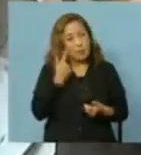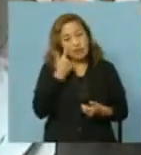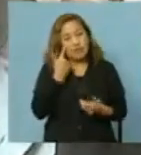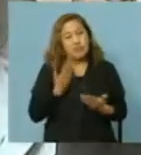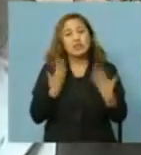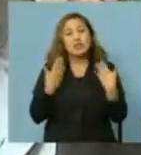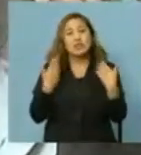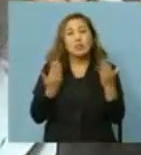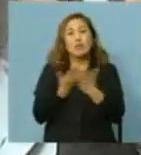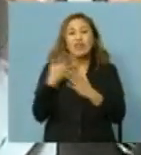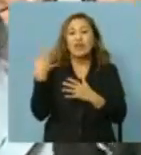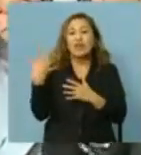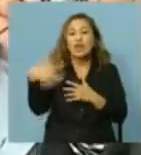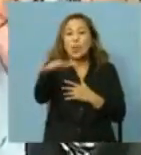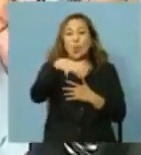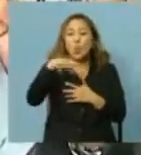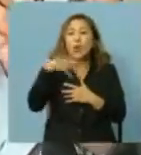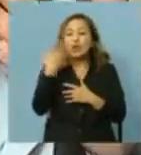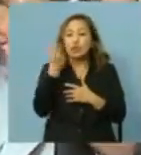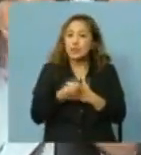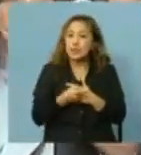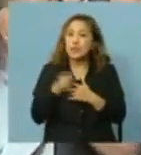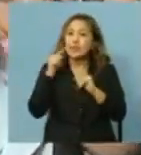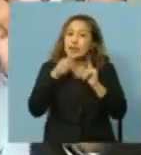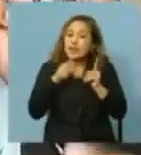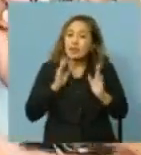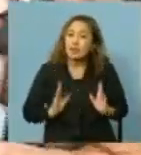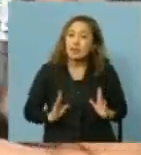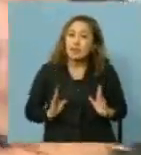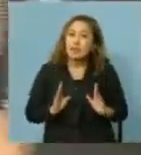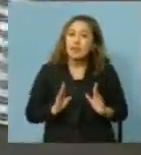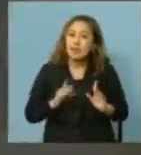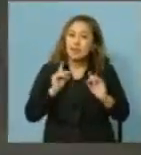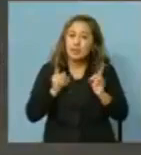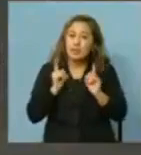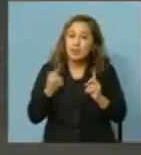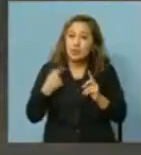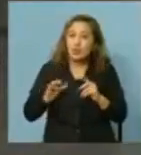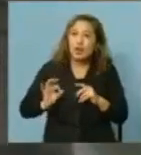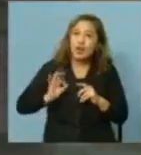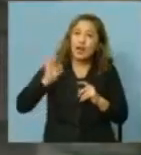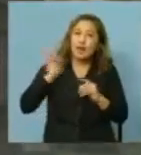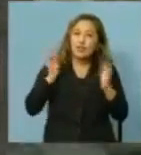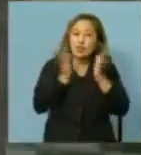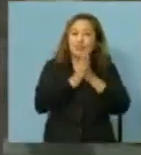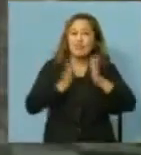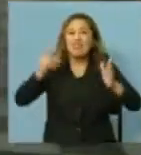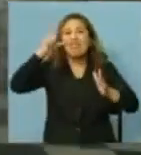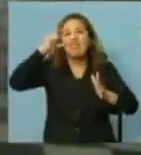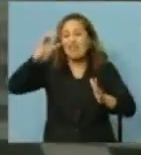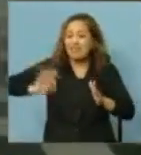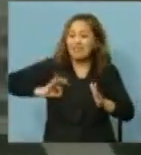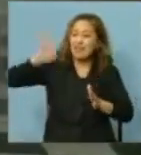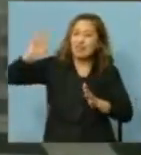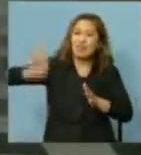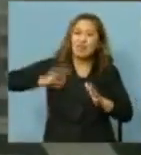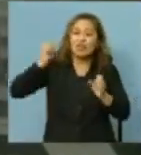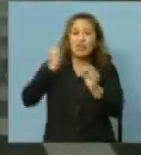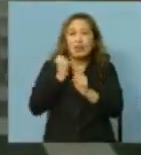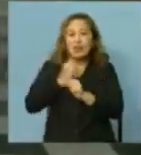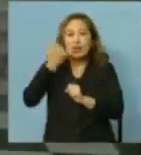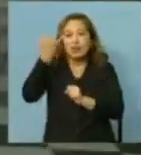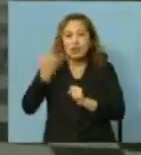a ver si se puede conseguir esto, porque también es algo que ustedes han hecho durante esta década de, bueno,